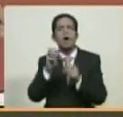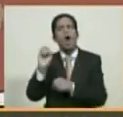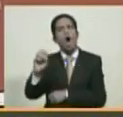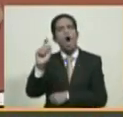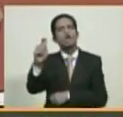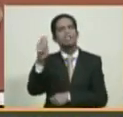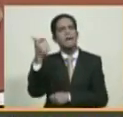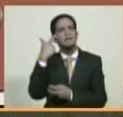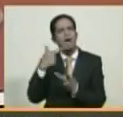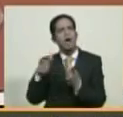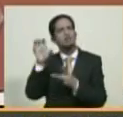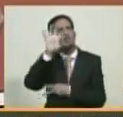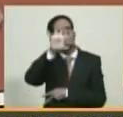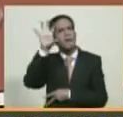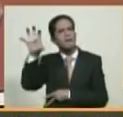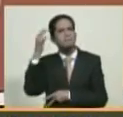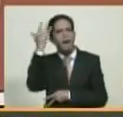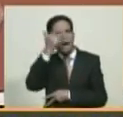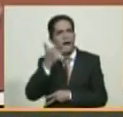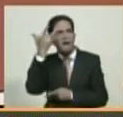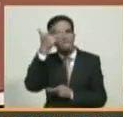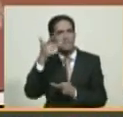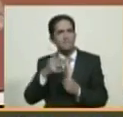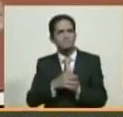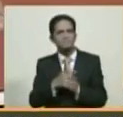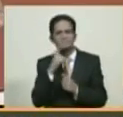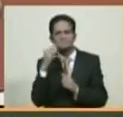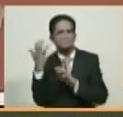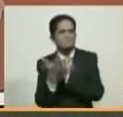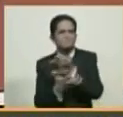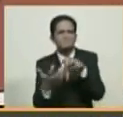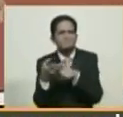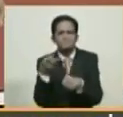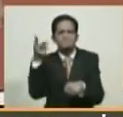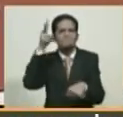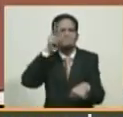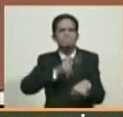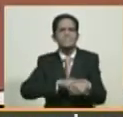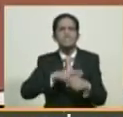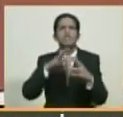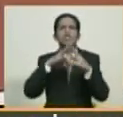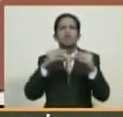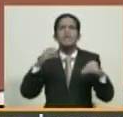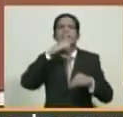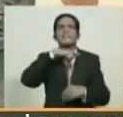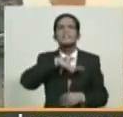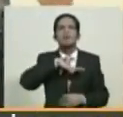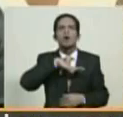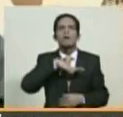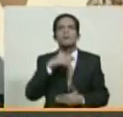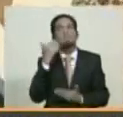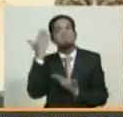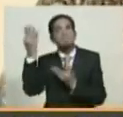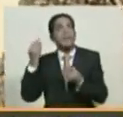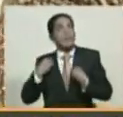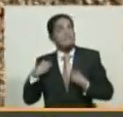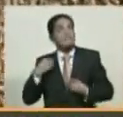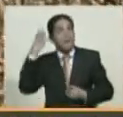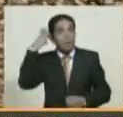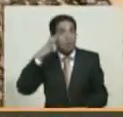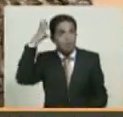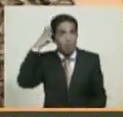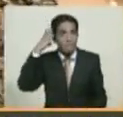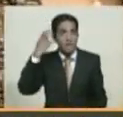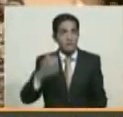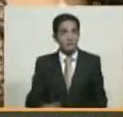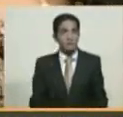de África y del Medio Oriente. La peor crisis humanitaria que ha vivido la historia de la humanidad la está viviendo Europa.